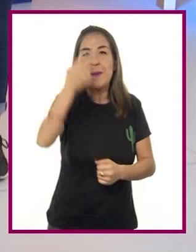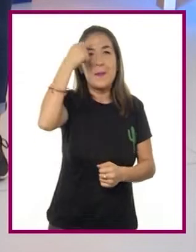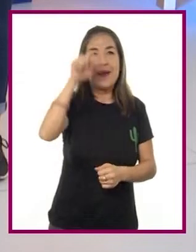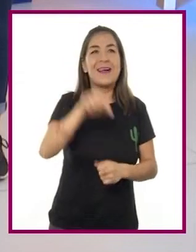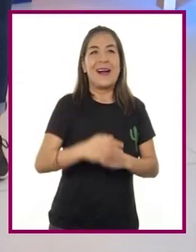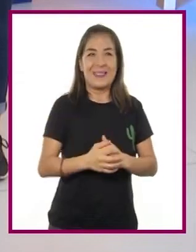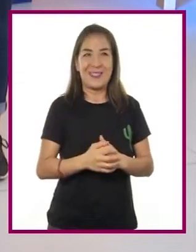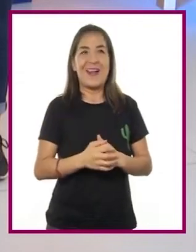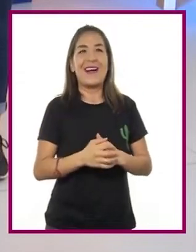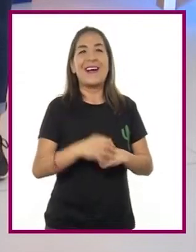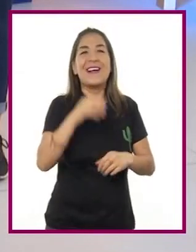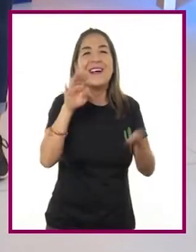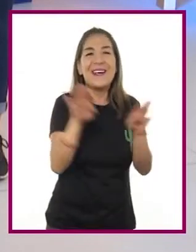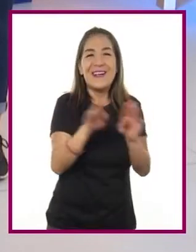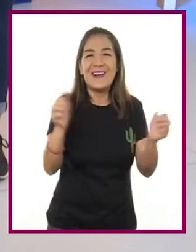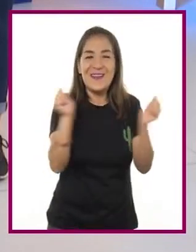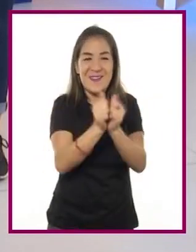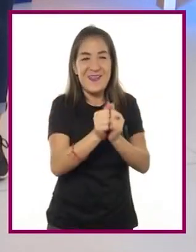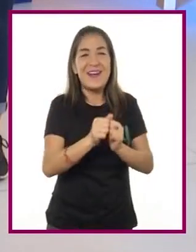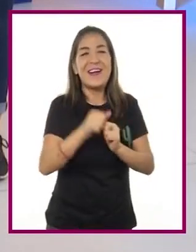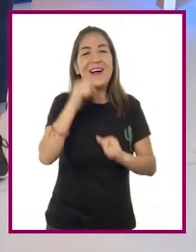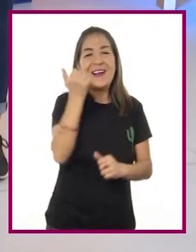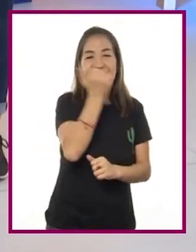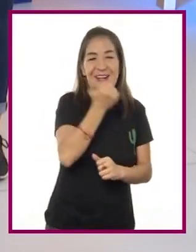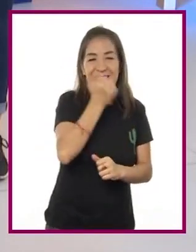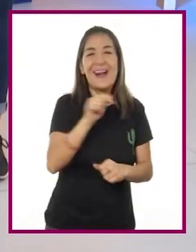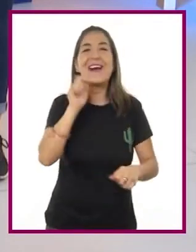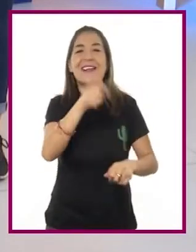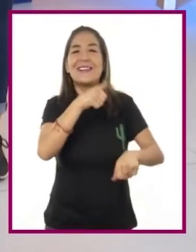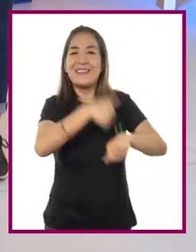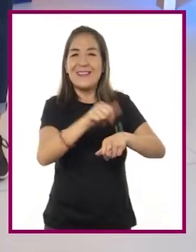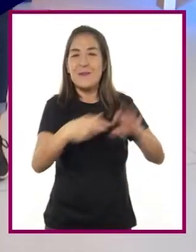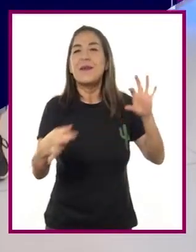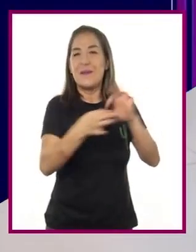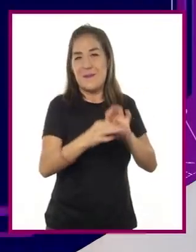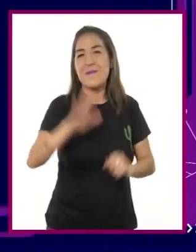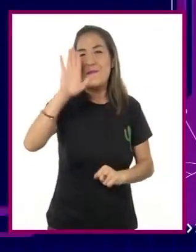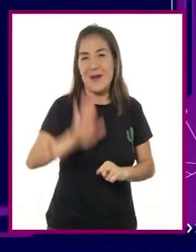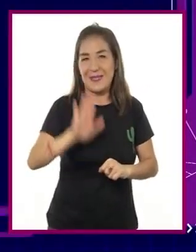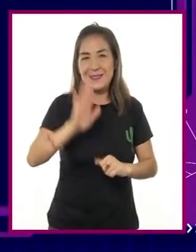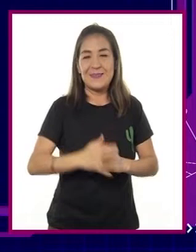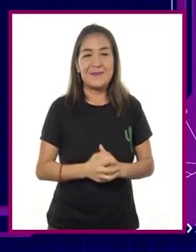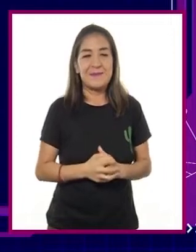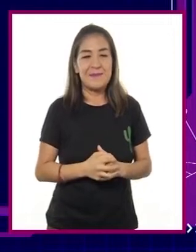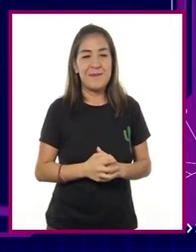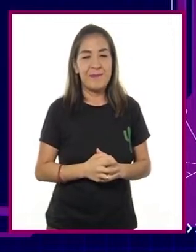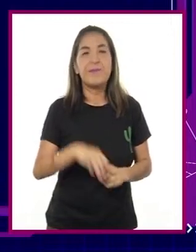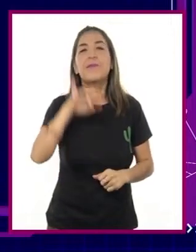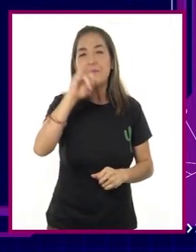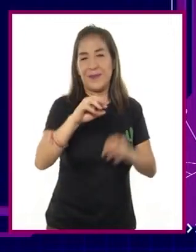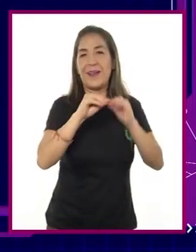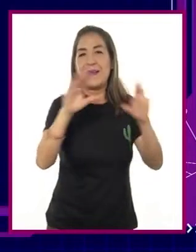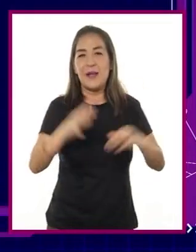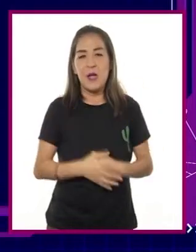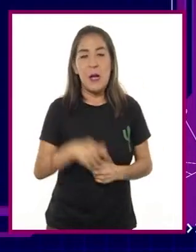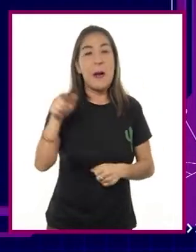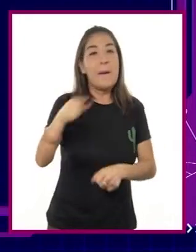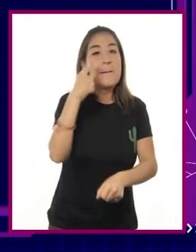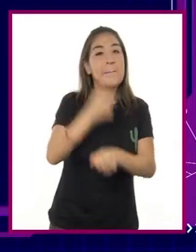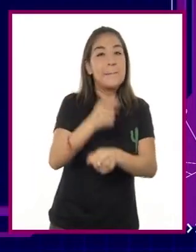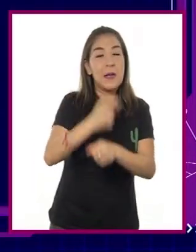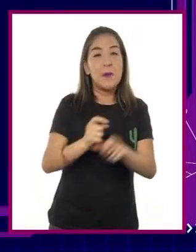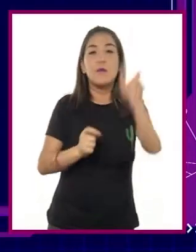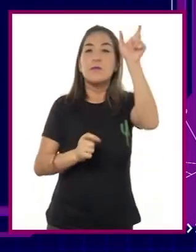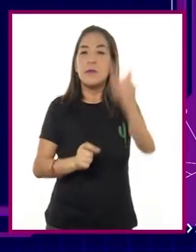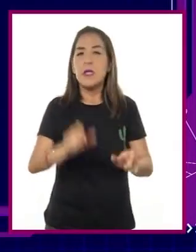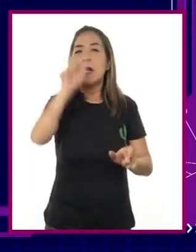que me pueden ayudar a reducir términos que ya identificamos como semejantes. Claro, maestra. En la primera